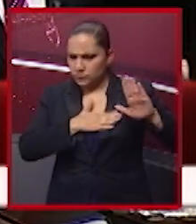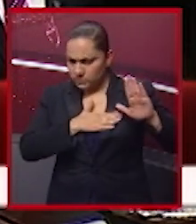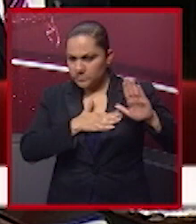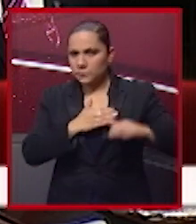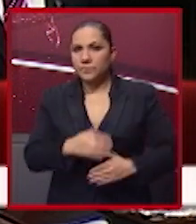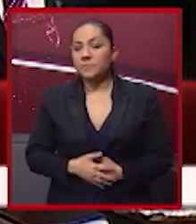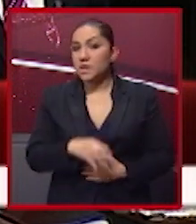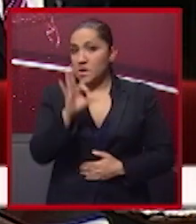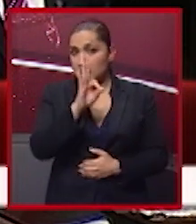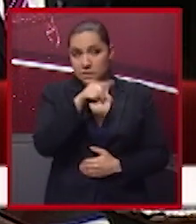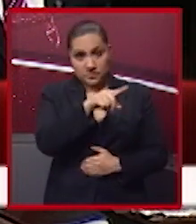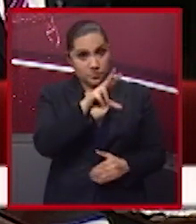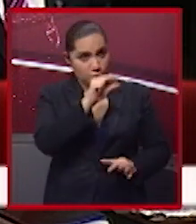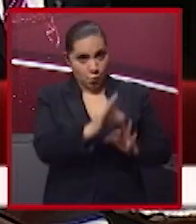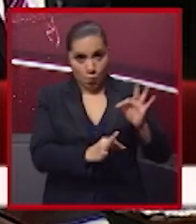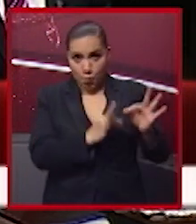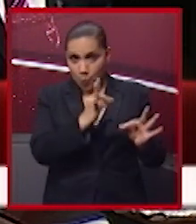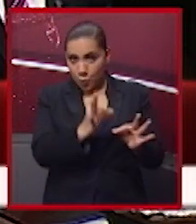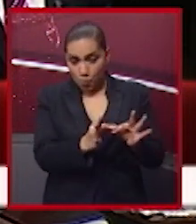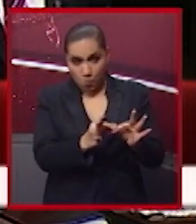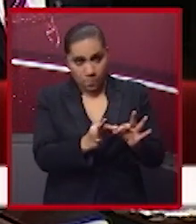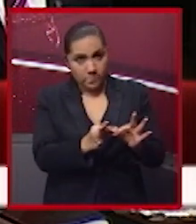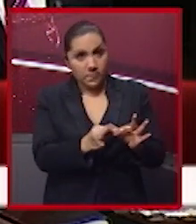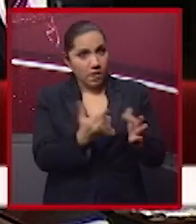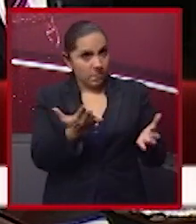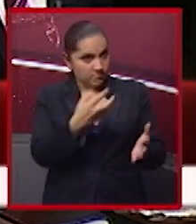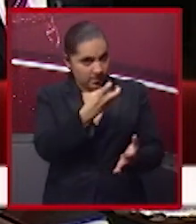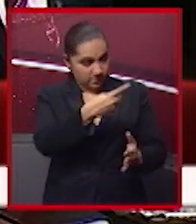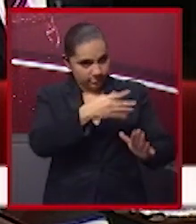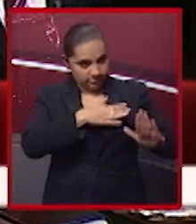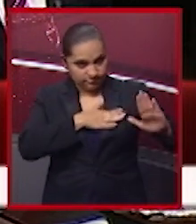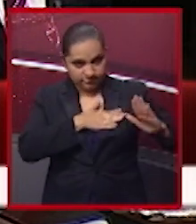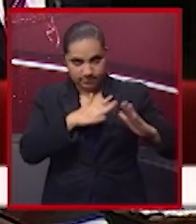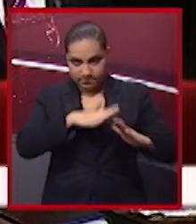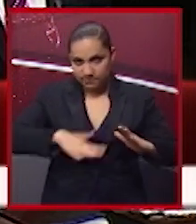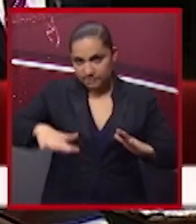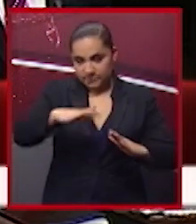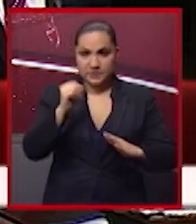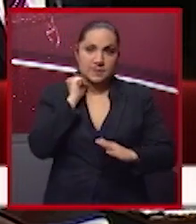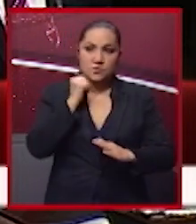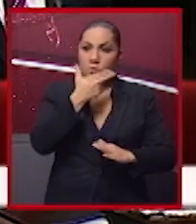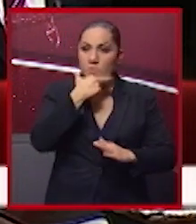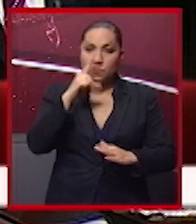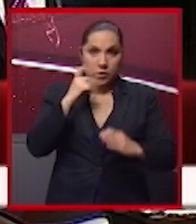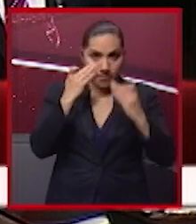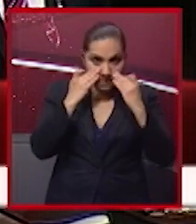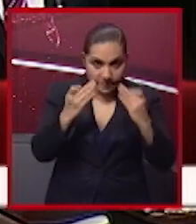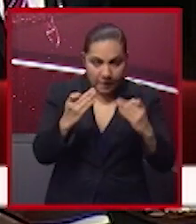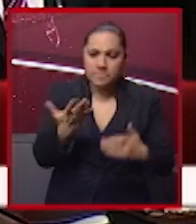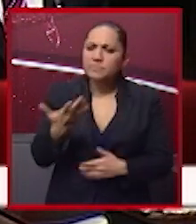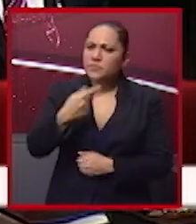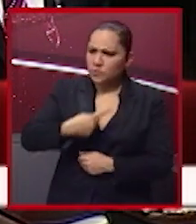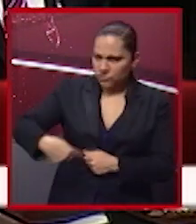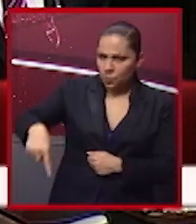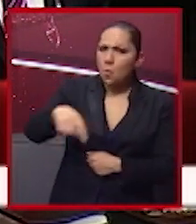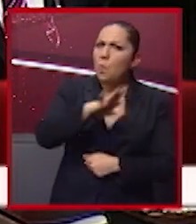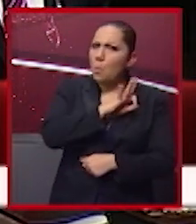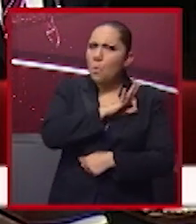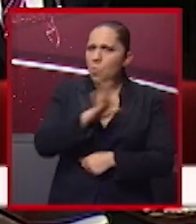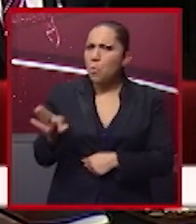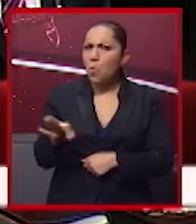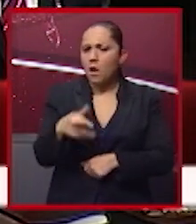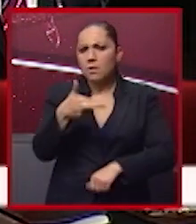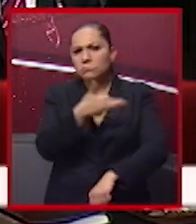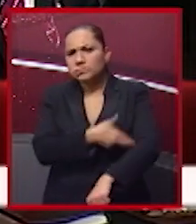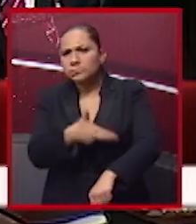De no cumplir con el compromiso que asume ante este Pleno, la Cámara de Senadores estará en posibilidad de iniciar los procedimientos a que